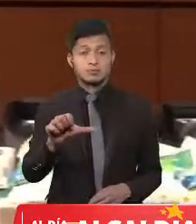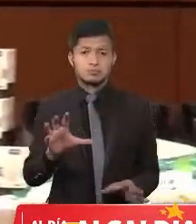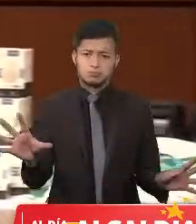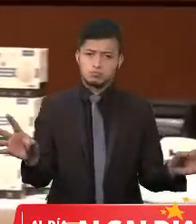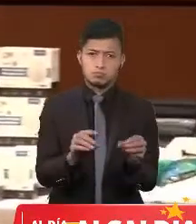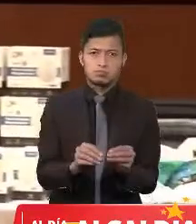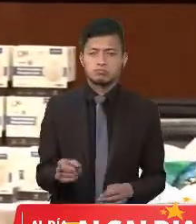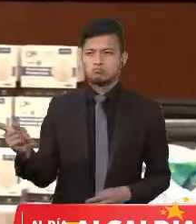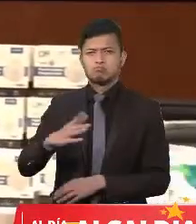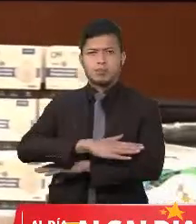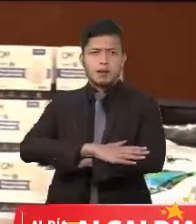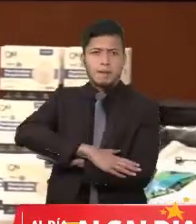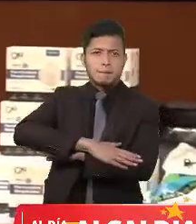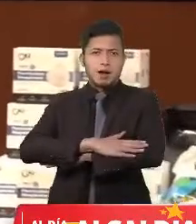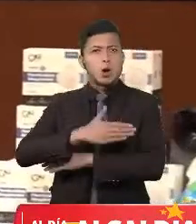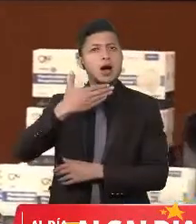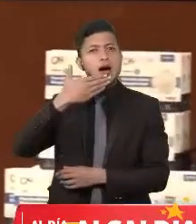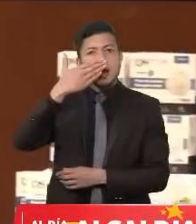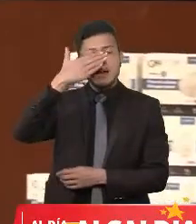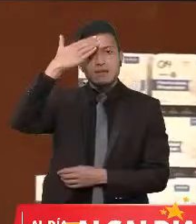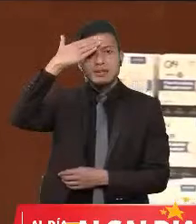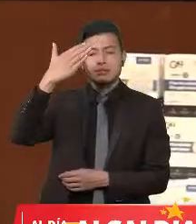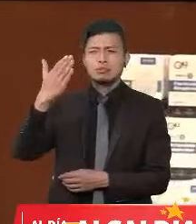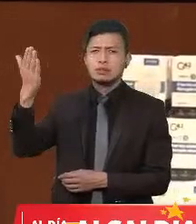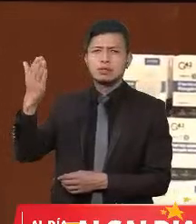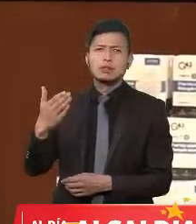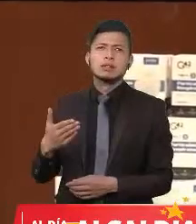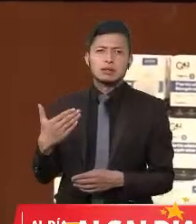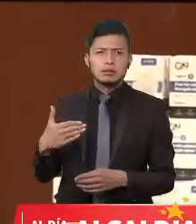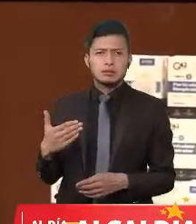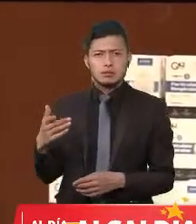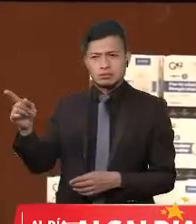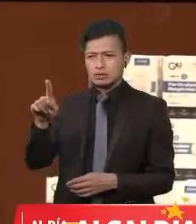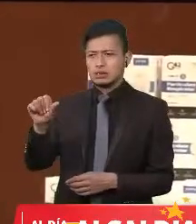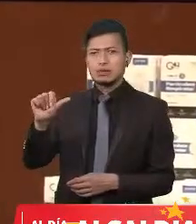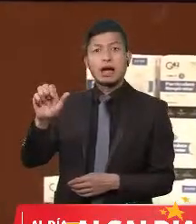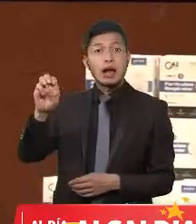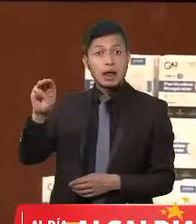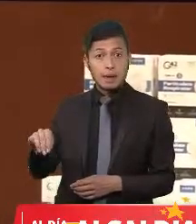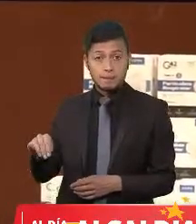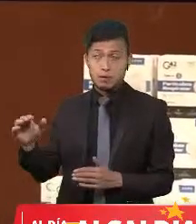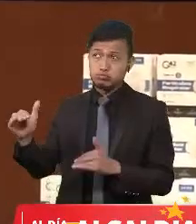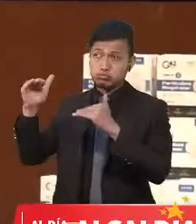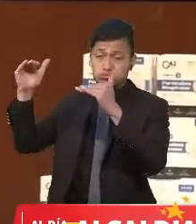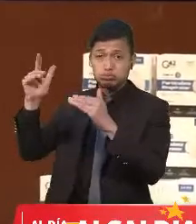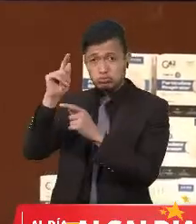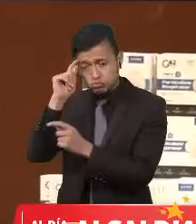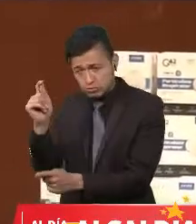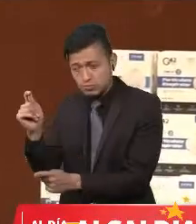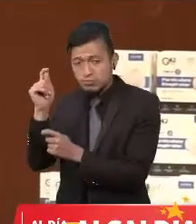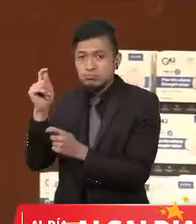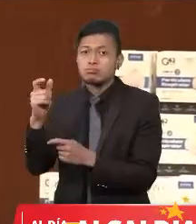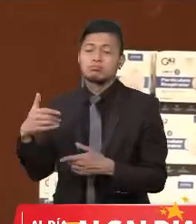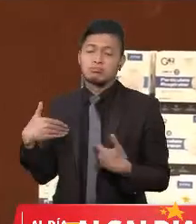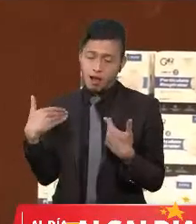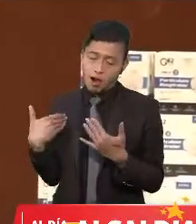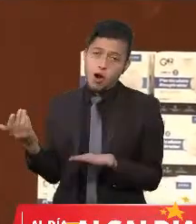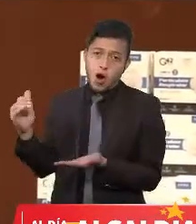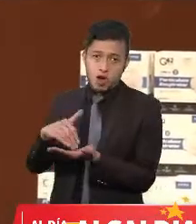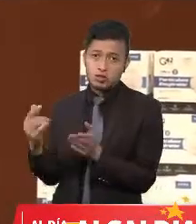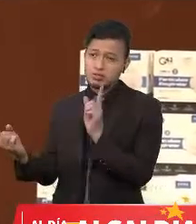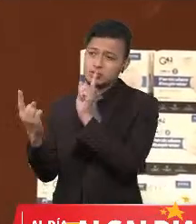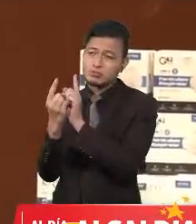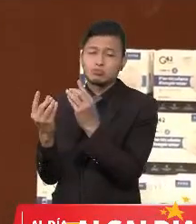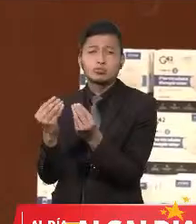Al señor embajador de los Emiratos Árabes Unidos, su excelencia Salem Rashid Salem. Un gusto volverlo a ver, señor embajador.